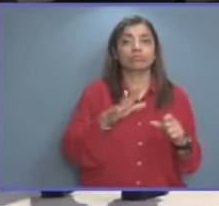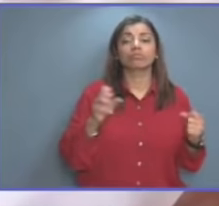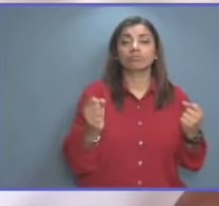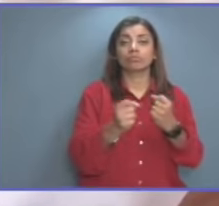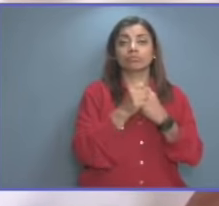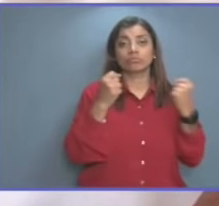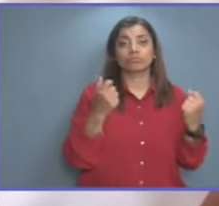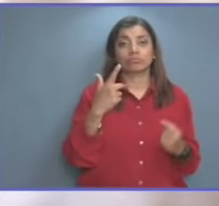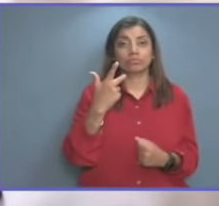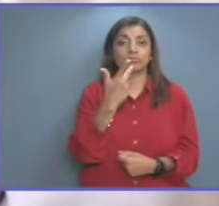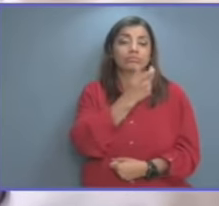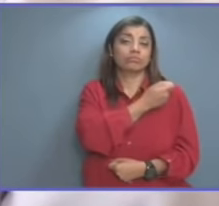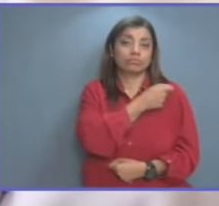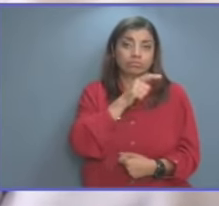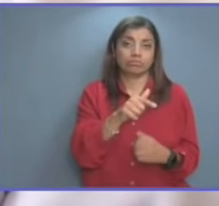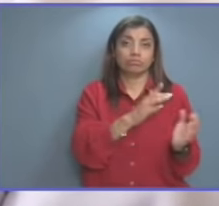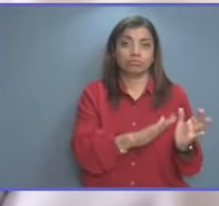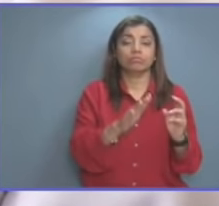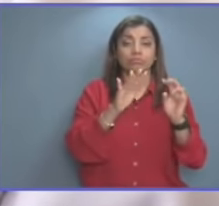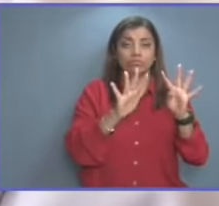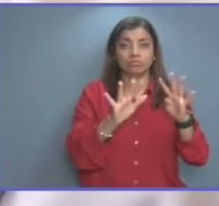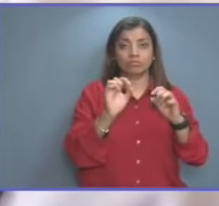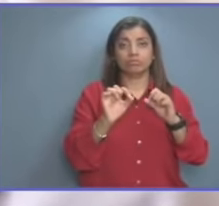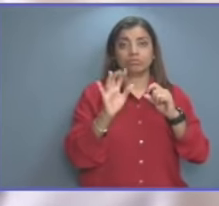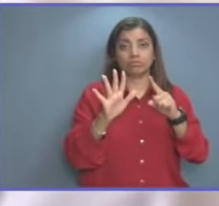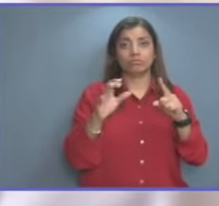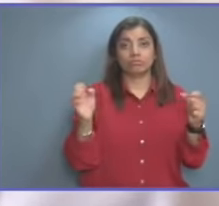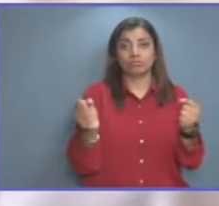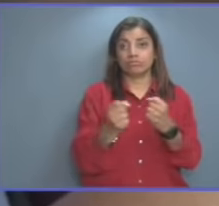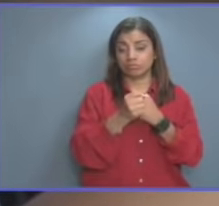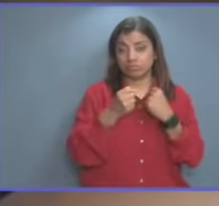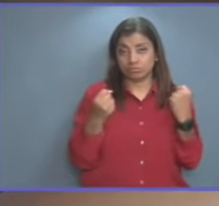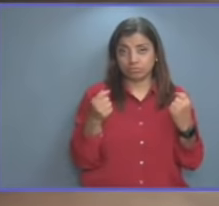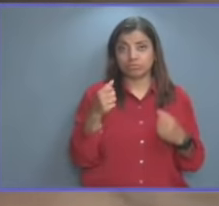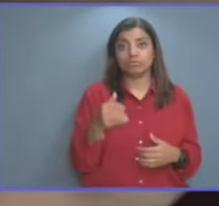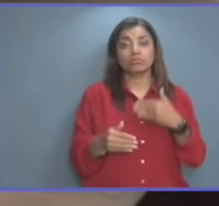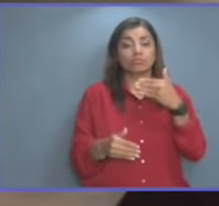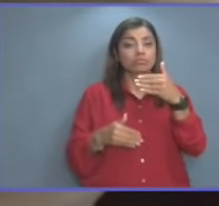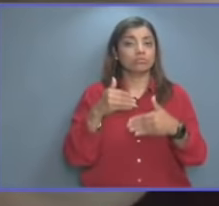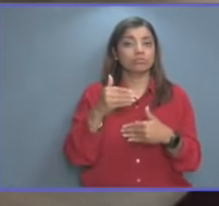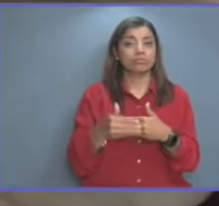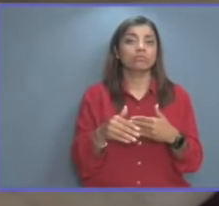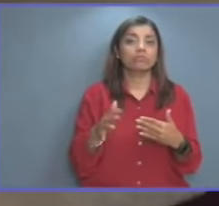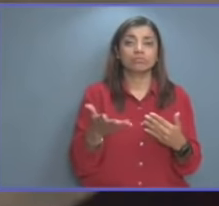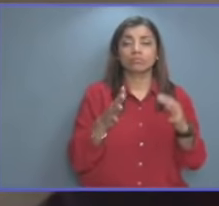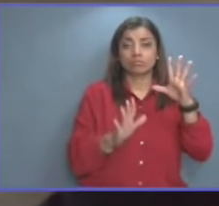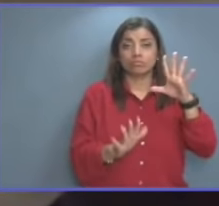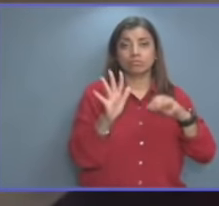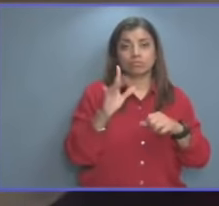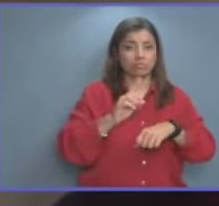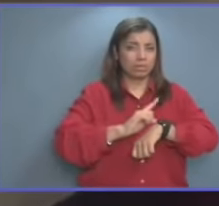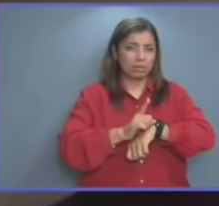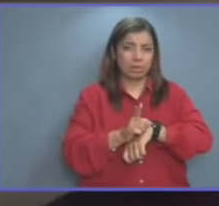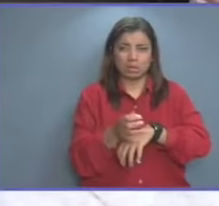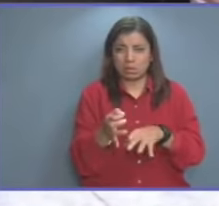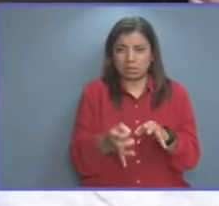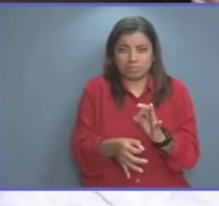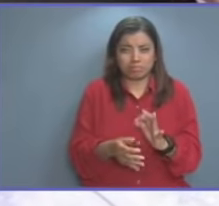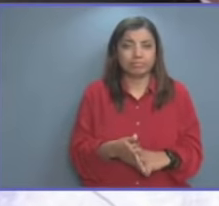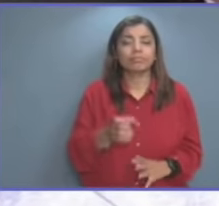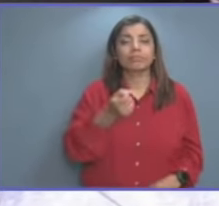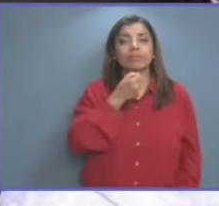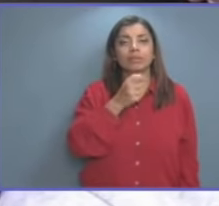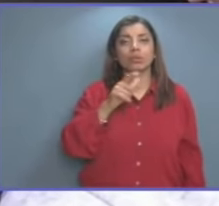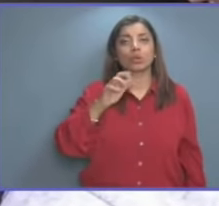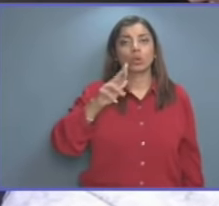vacunas y ha aplicado más de 9.6 millones en un proceso que dura alrededor de 15 minutos lourdes lópez